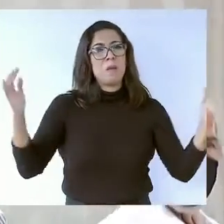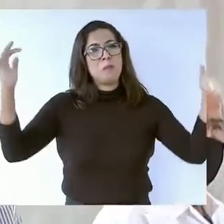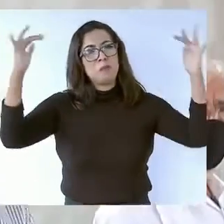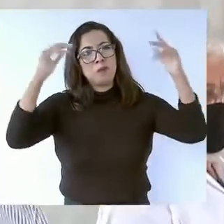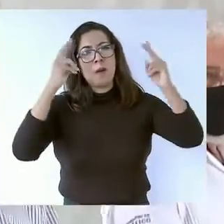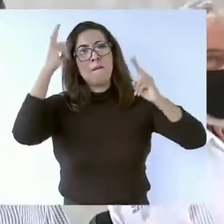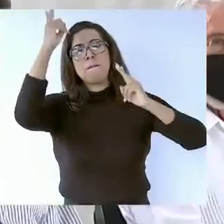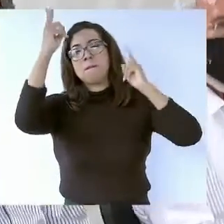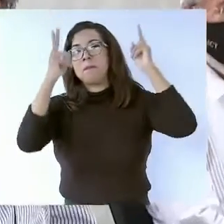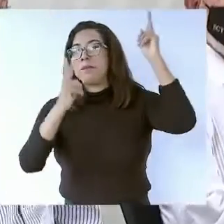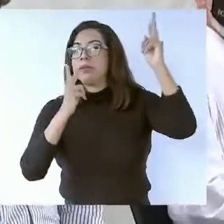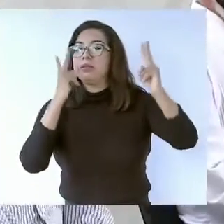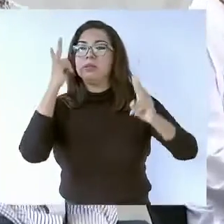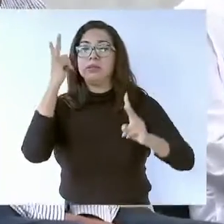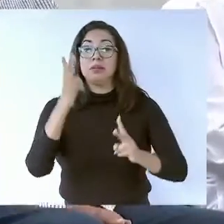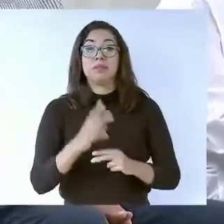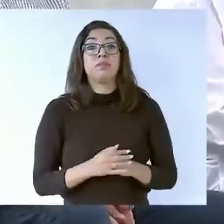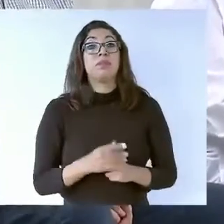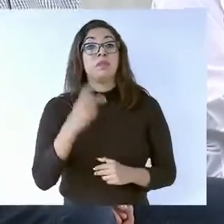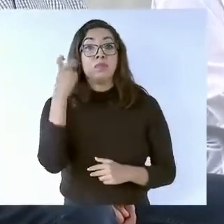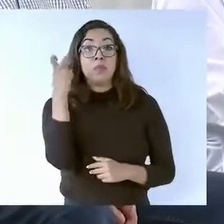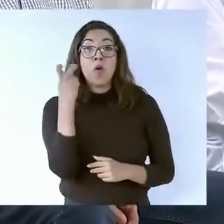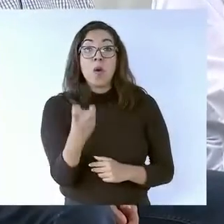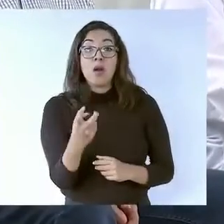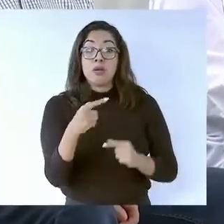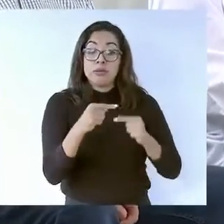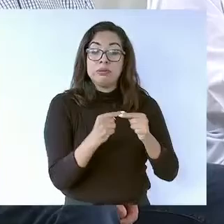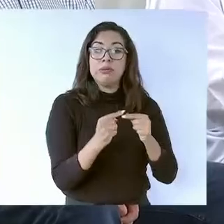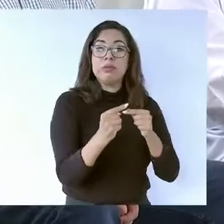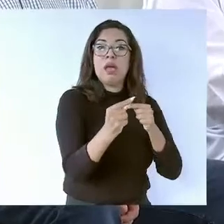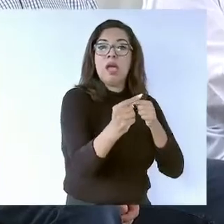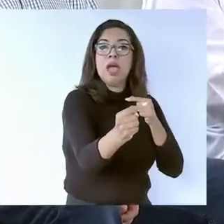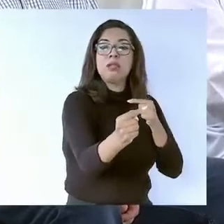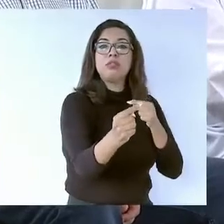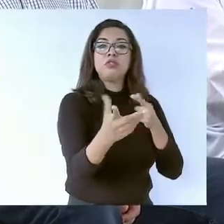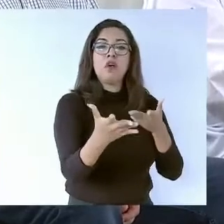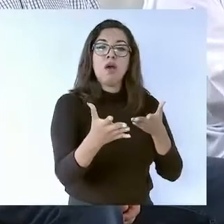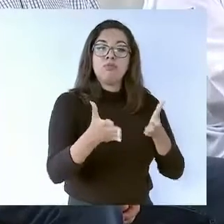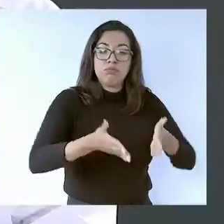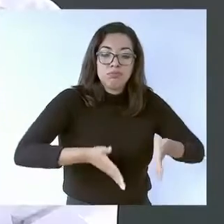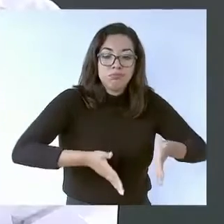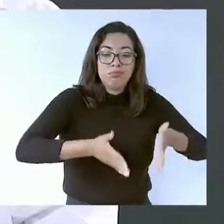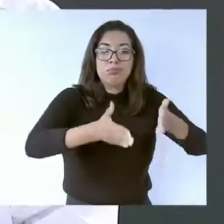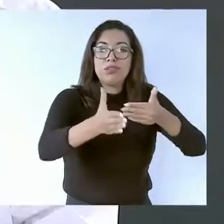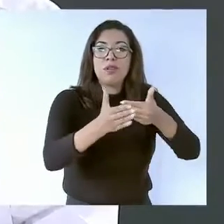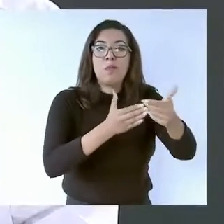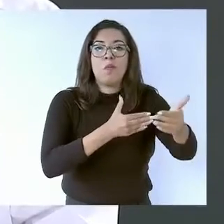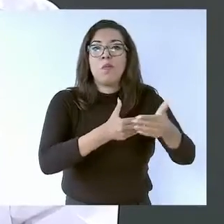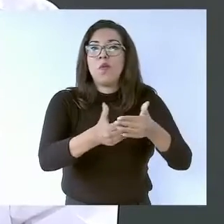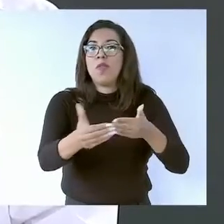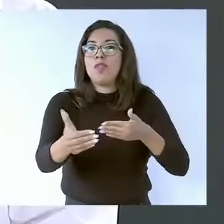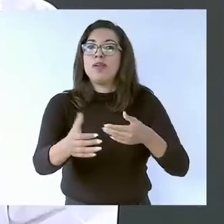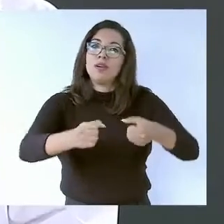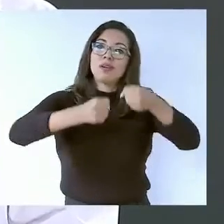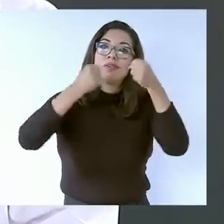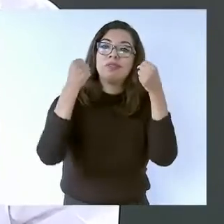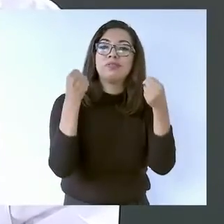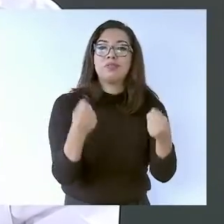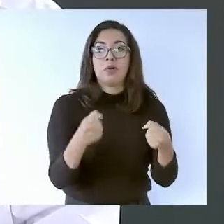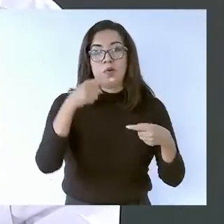una alternativa de transporte moderna, eficiente y segura entre Playa del Carmen y